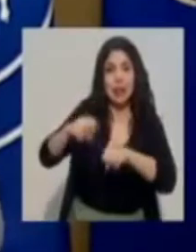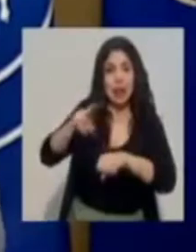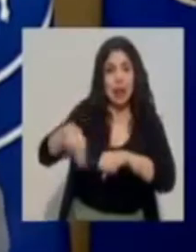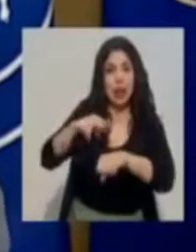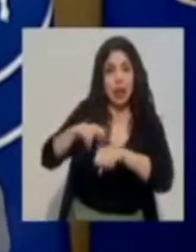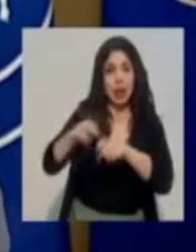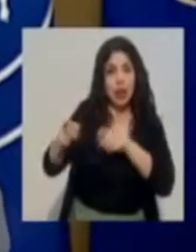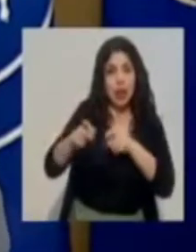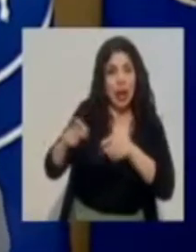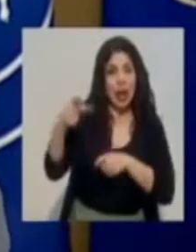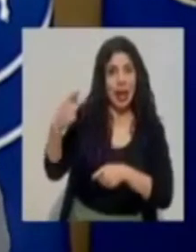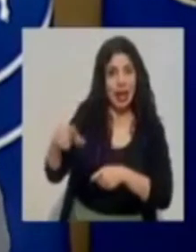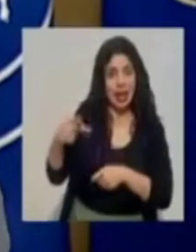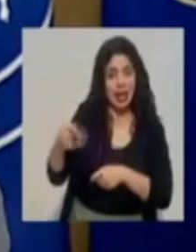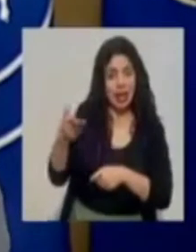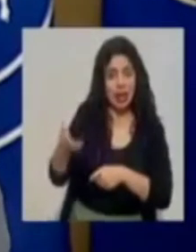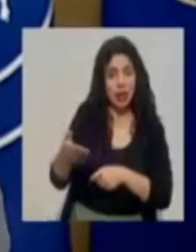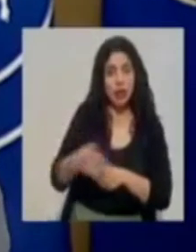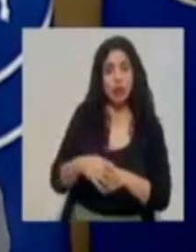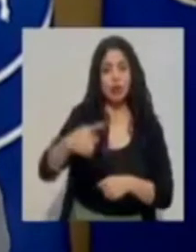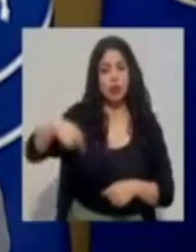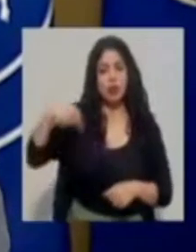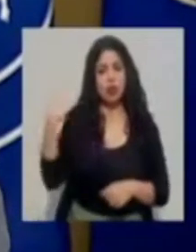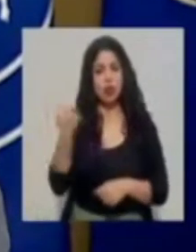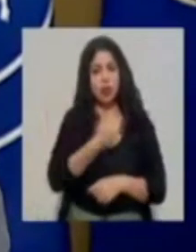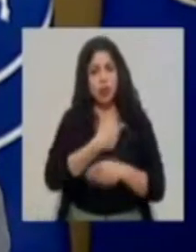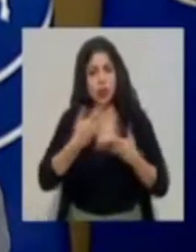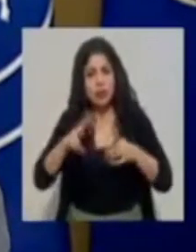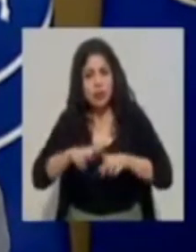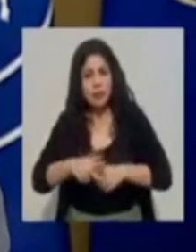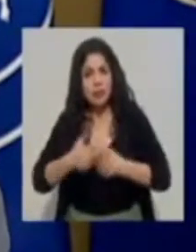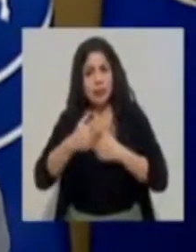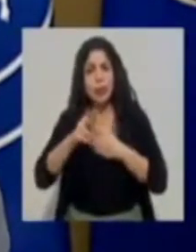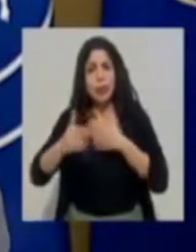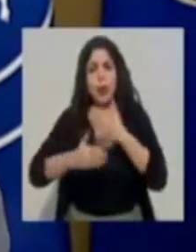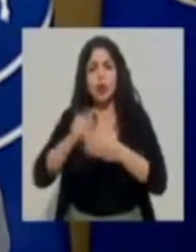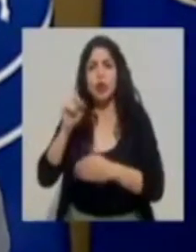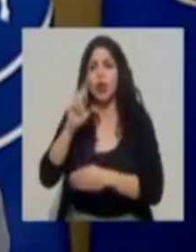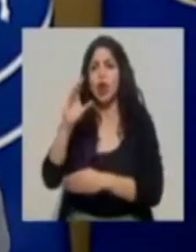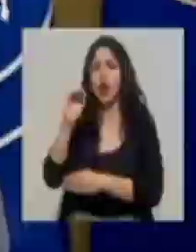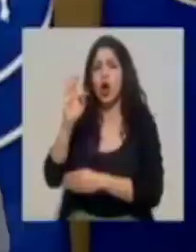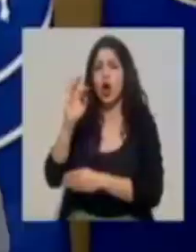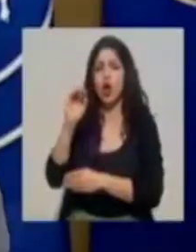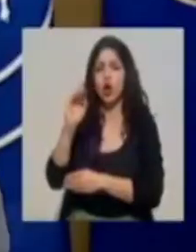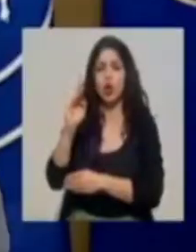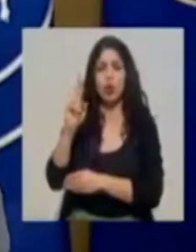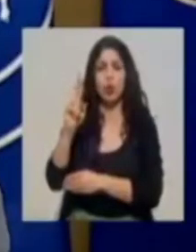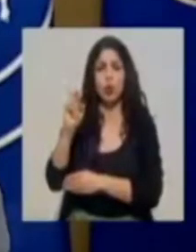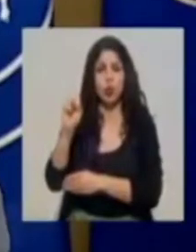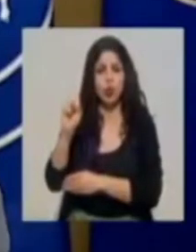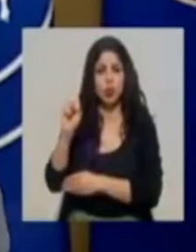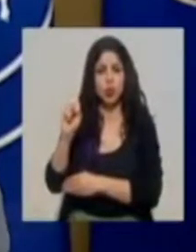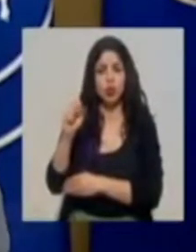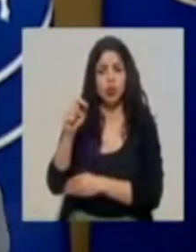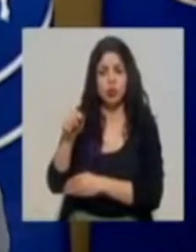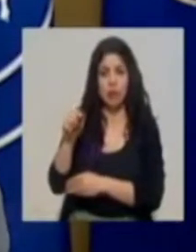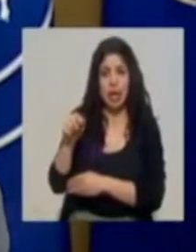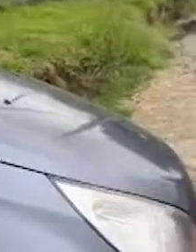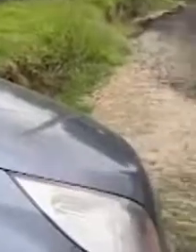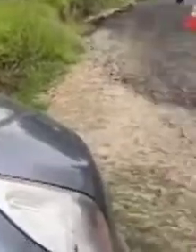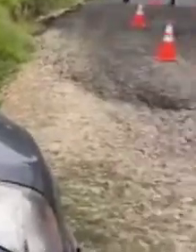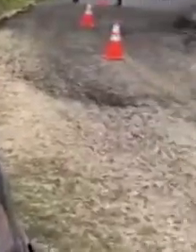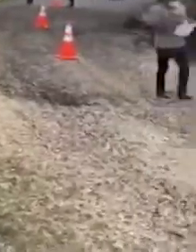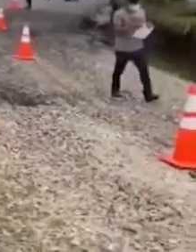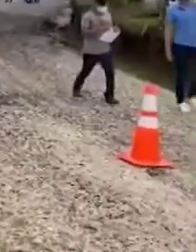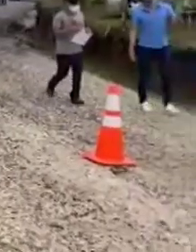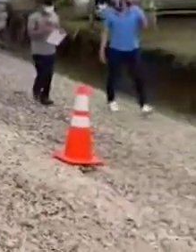del Riesgo. Hemos iniciado un proceso en Cotobruz con el ingreso de